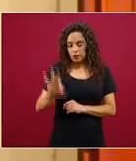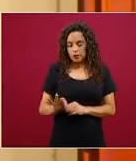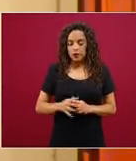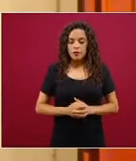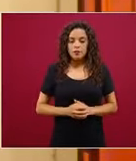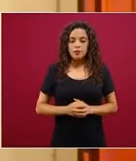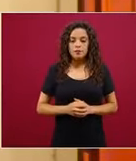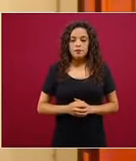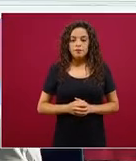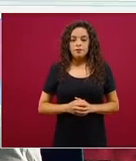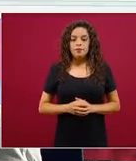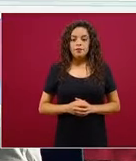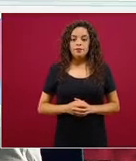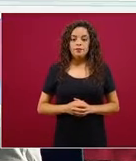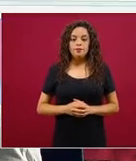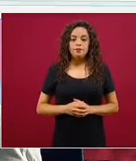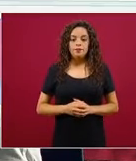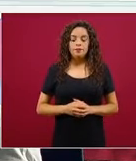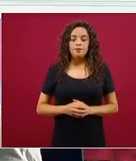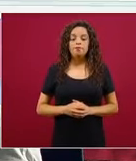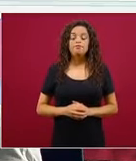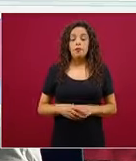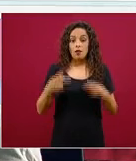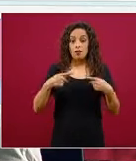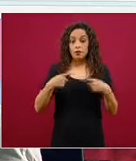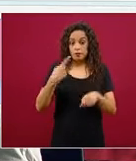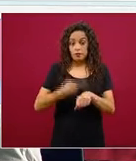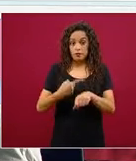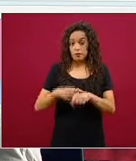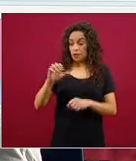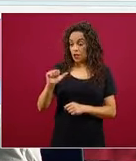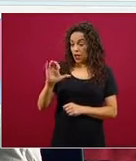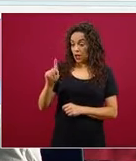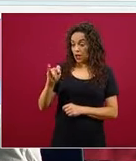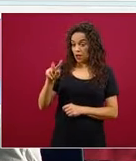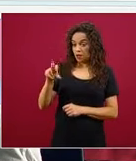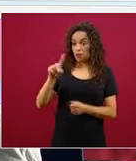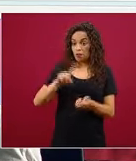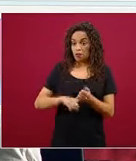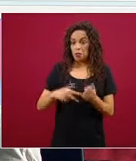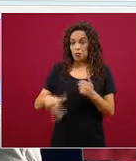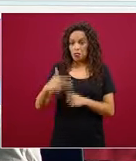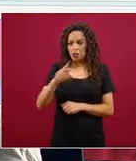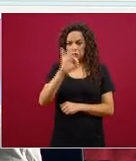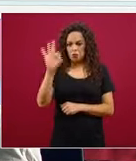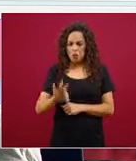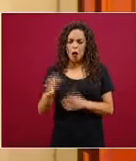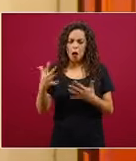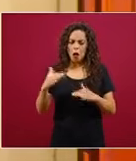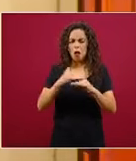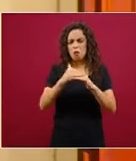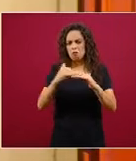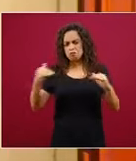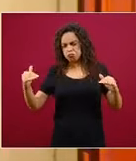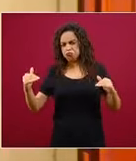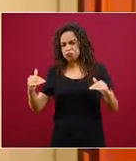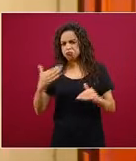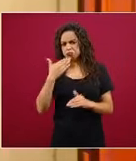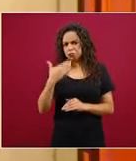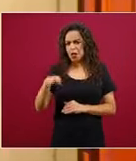La proporción de casos activos estimados, 13%, es prácticamente está en la media nacional y de